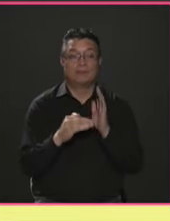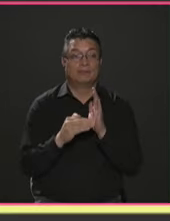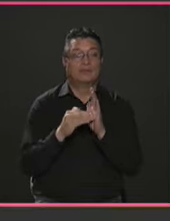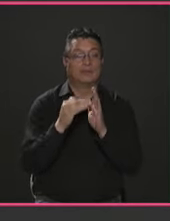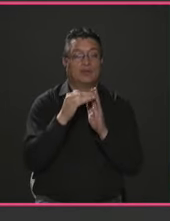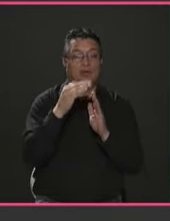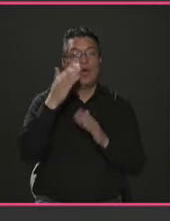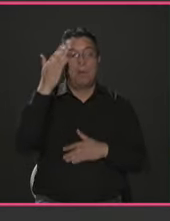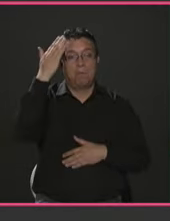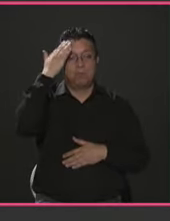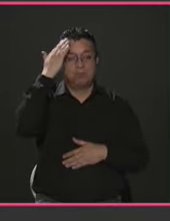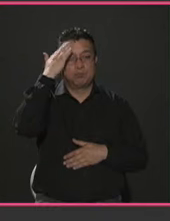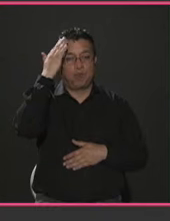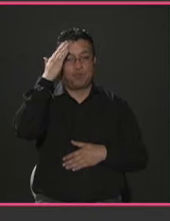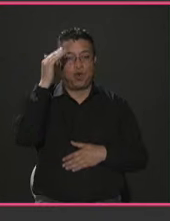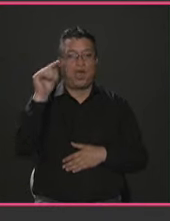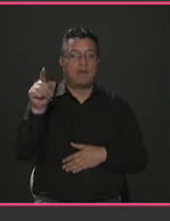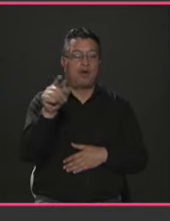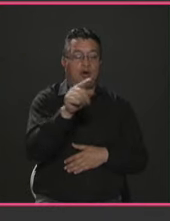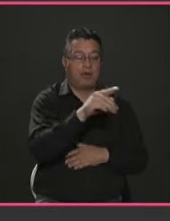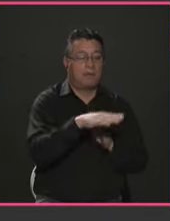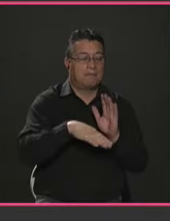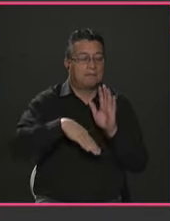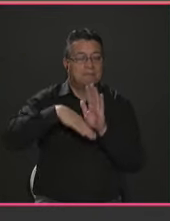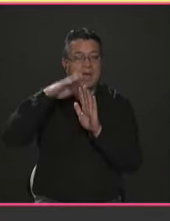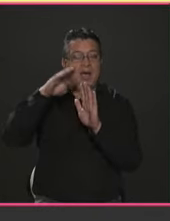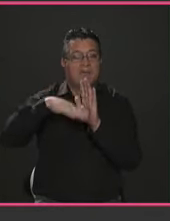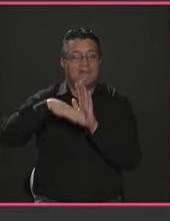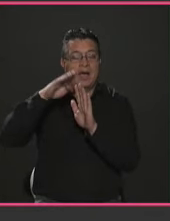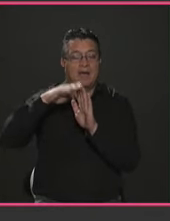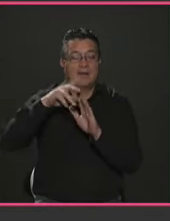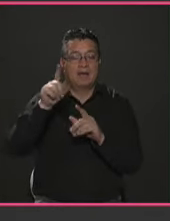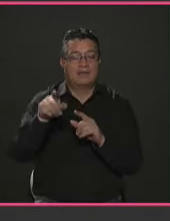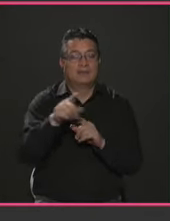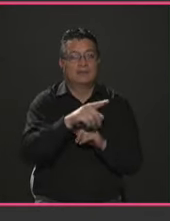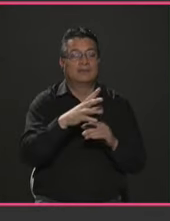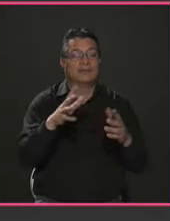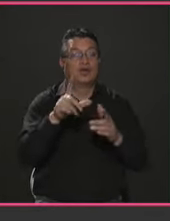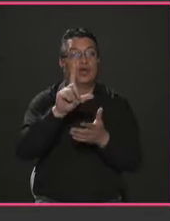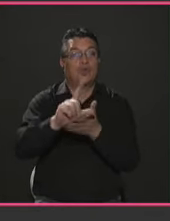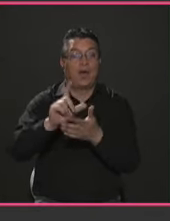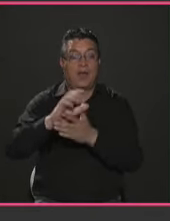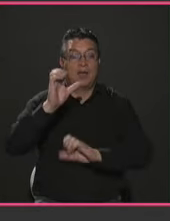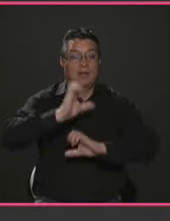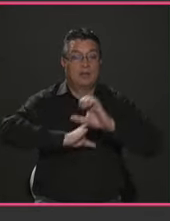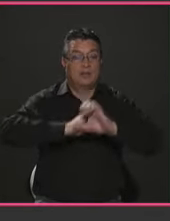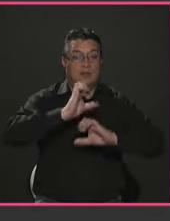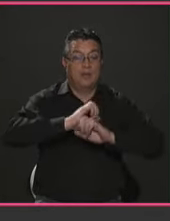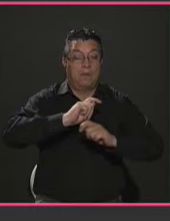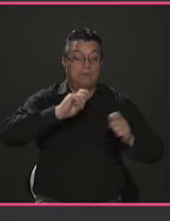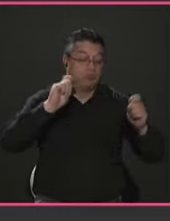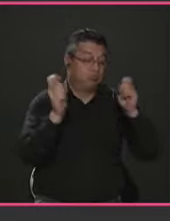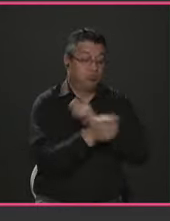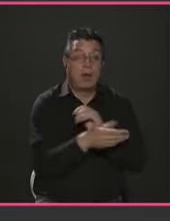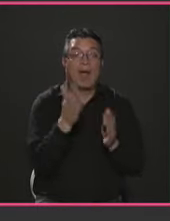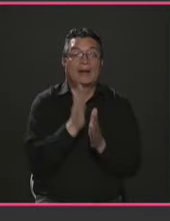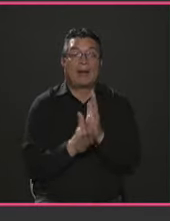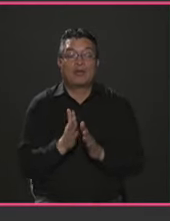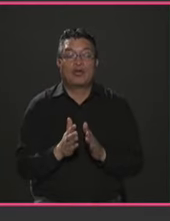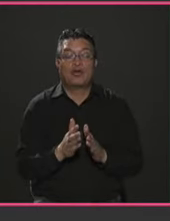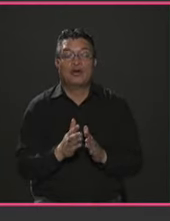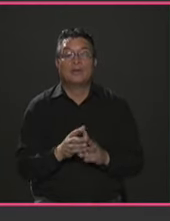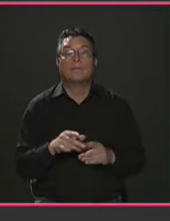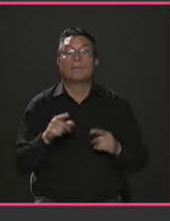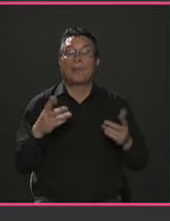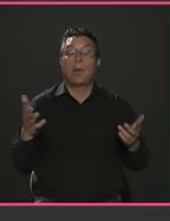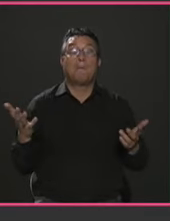populismo especialmente en partes que se que se industrializaron bastante rápido si queremos